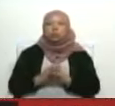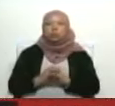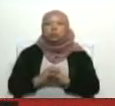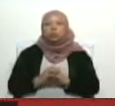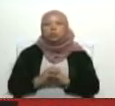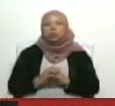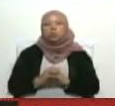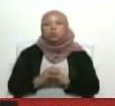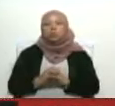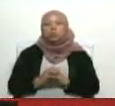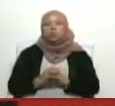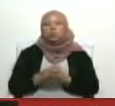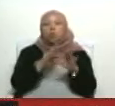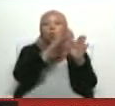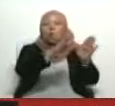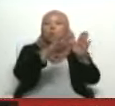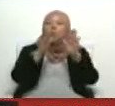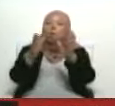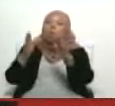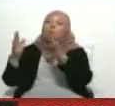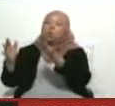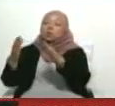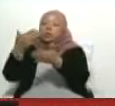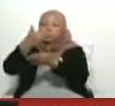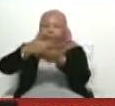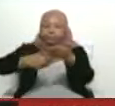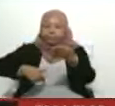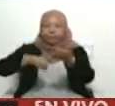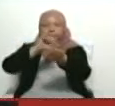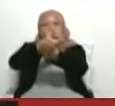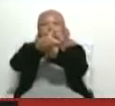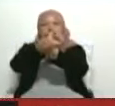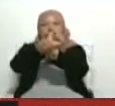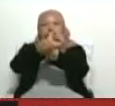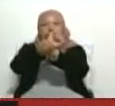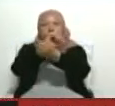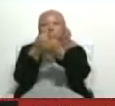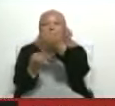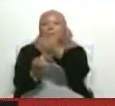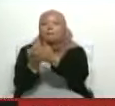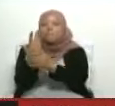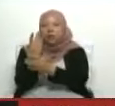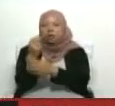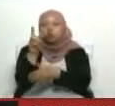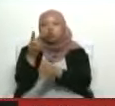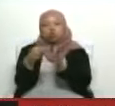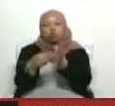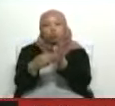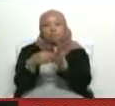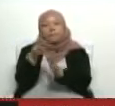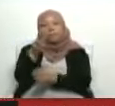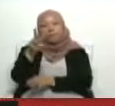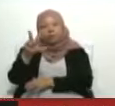con detenidos, con órdenes de aprehensión, a partir de mayo del año 2023,